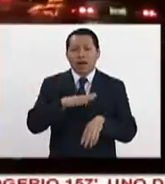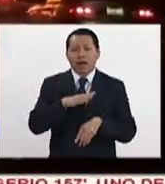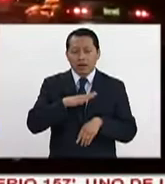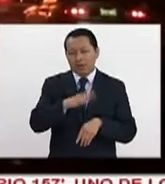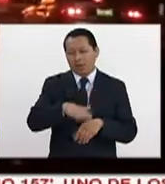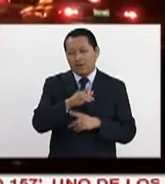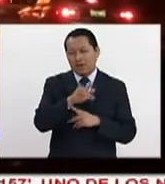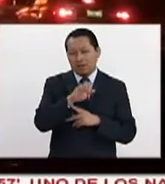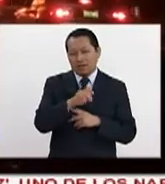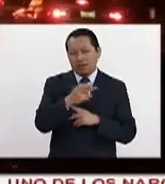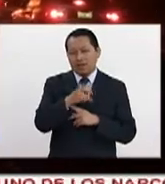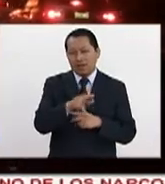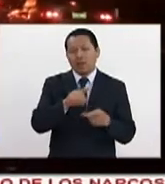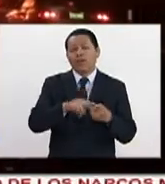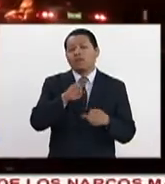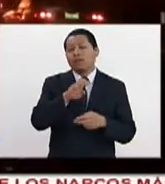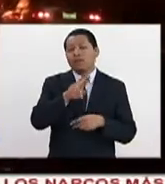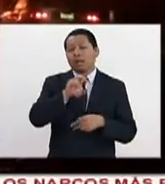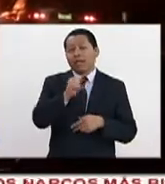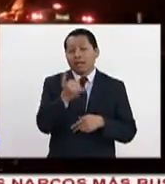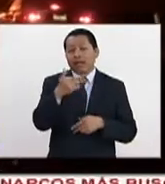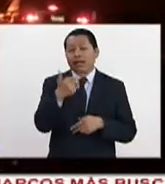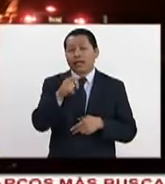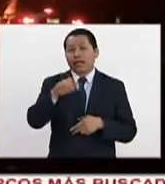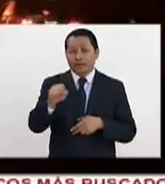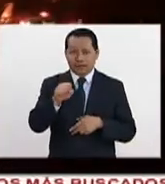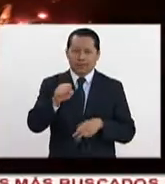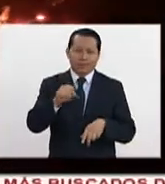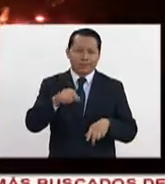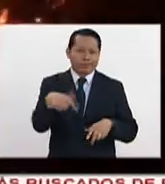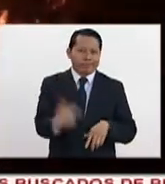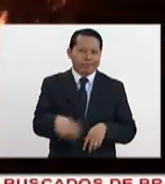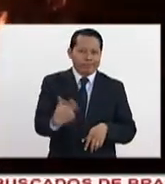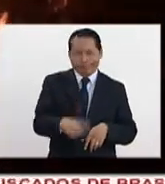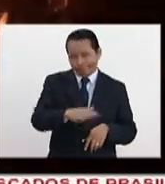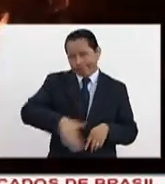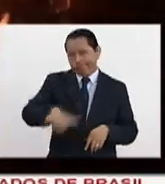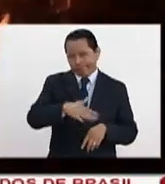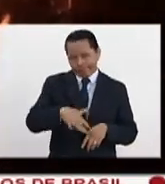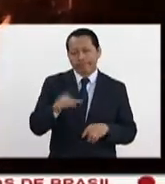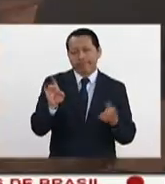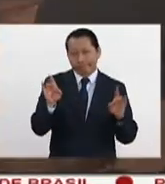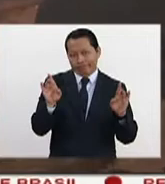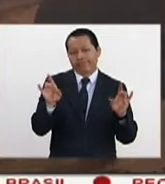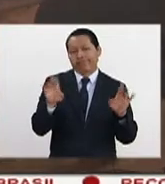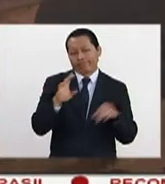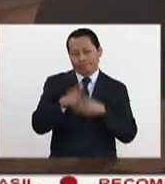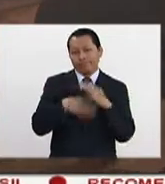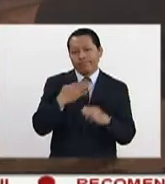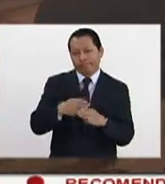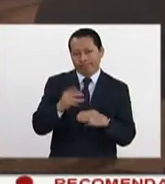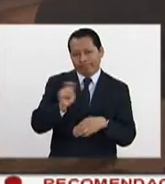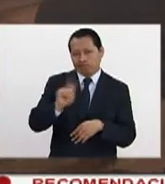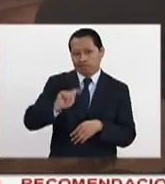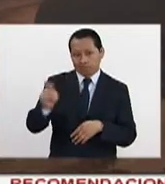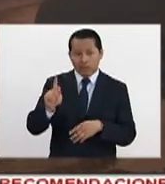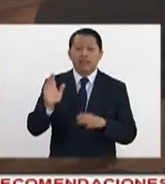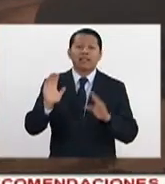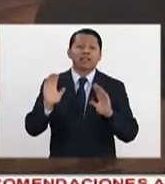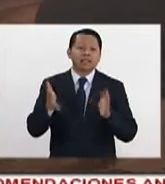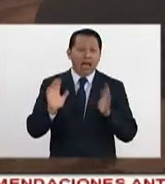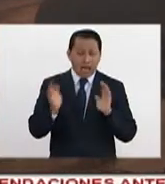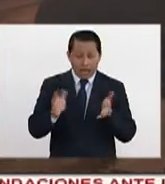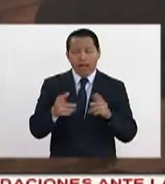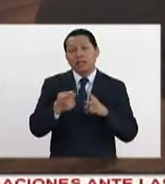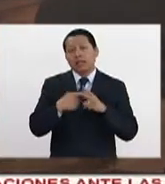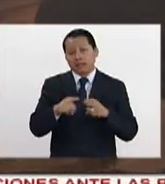Air, Beverly Hills, de las zonas más ricas de Los Ángeles y además del mundo, ya fueron alcanzadas por